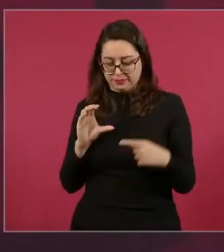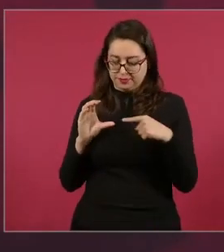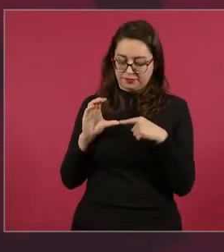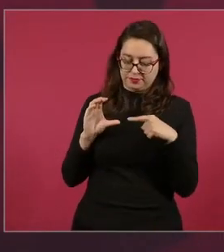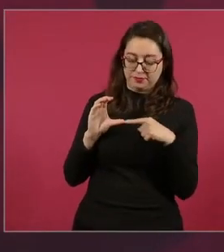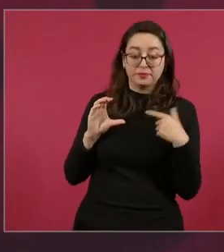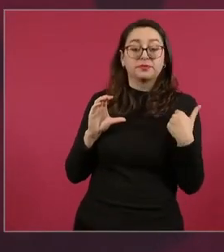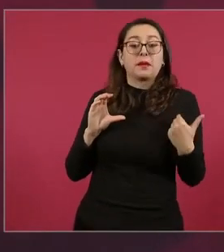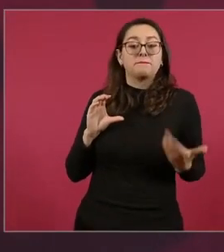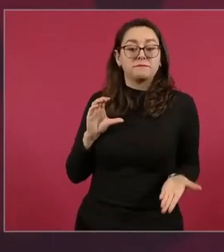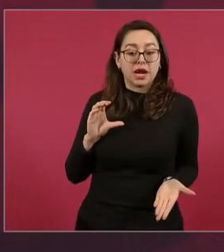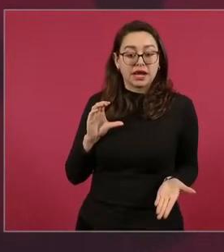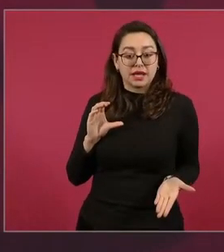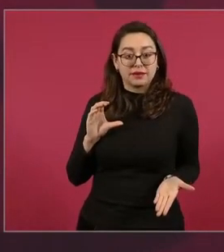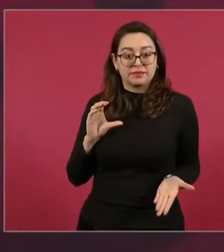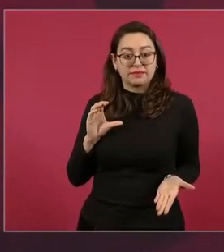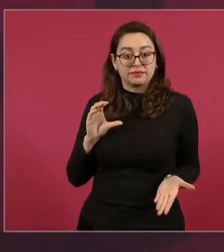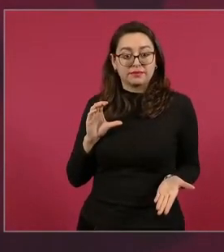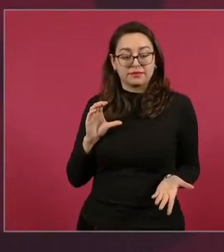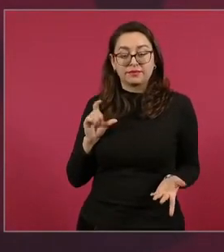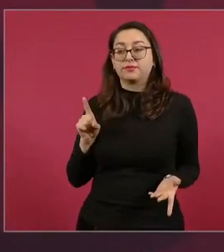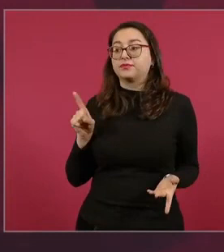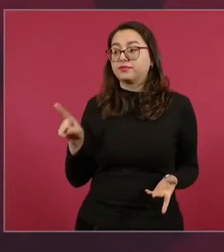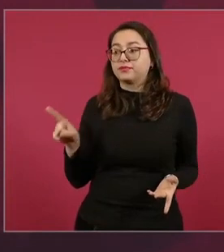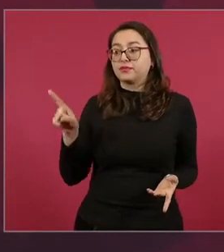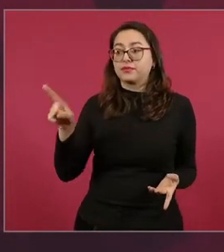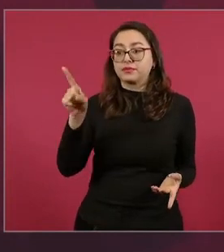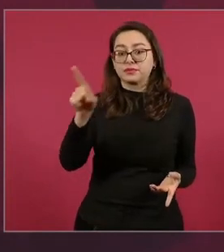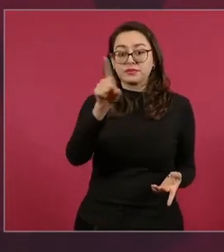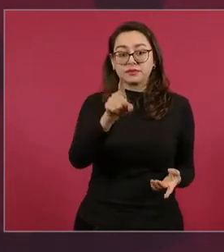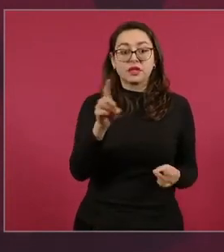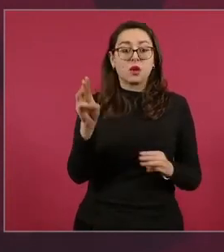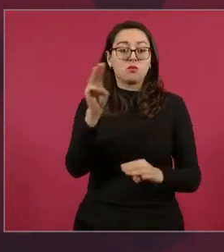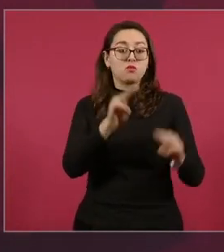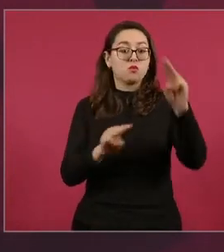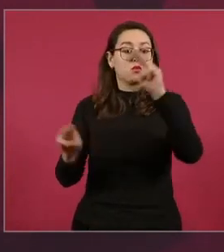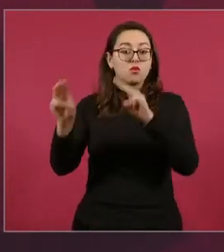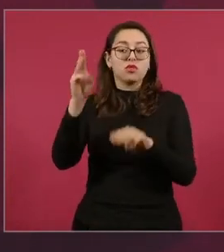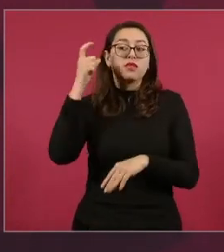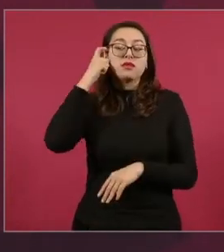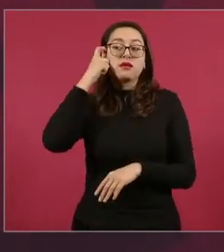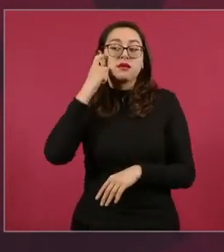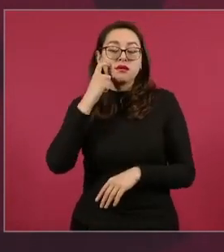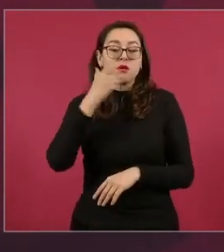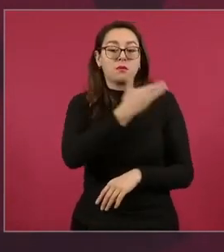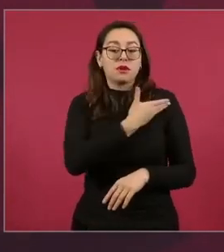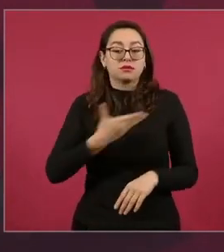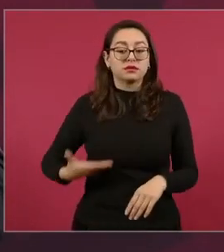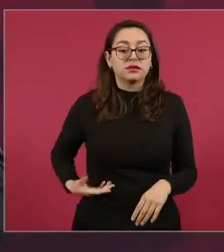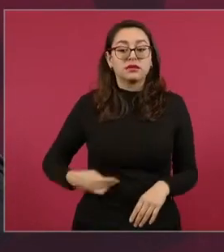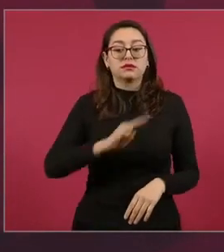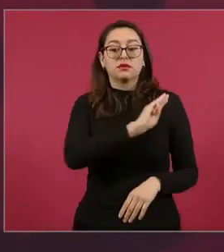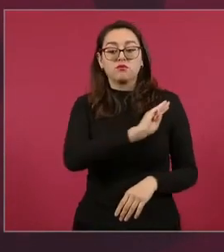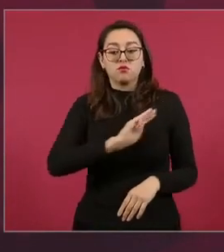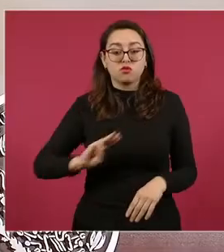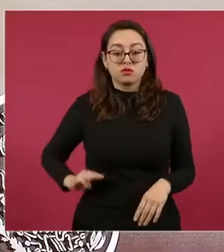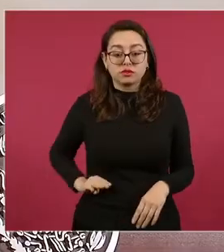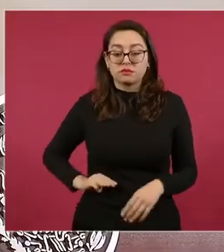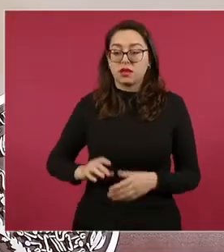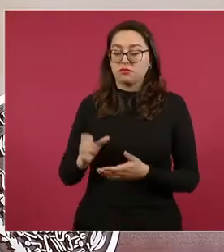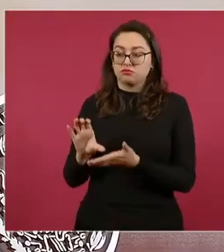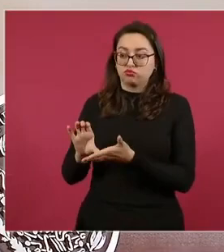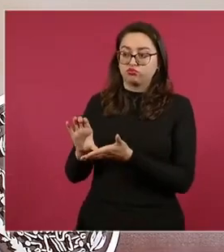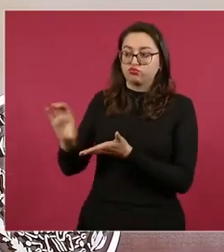dedicamos a los presidentes municipales de la montaña de Guerrero, para que con esos